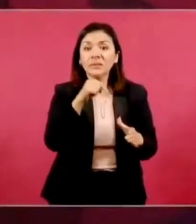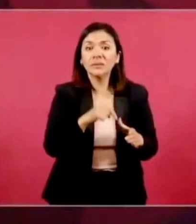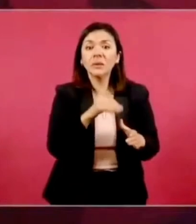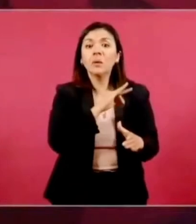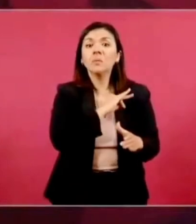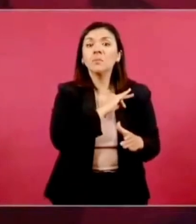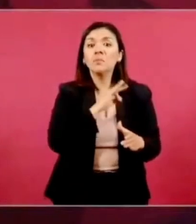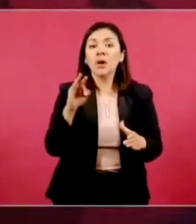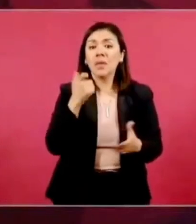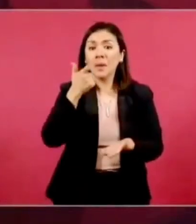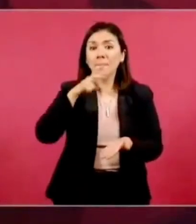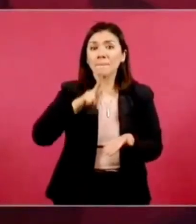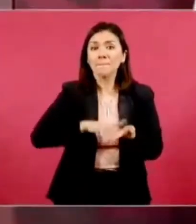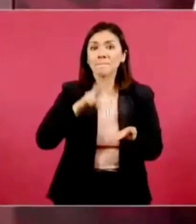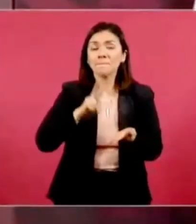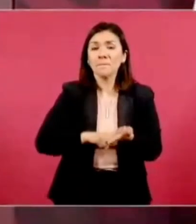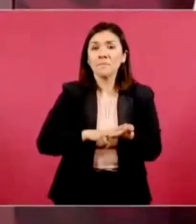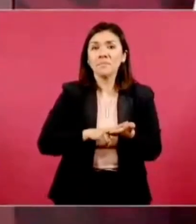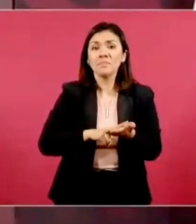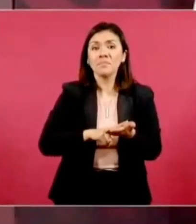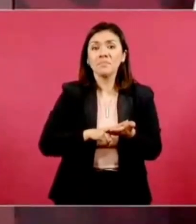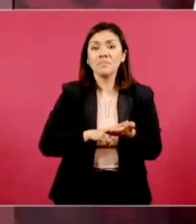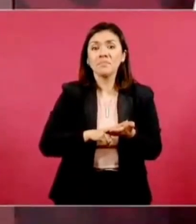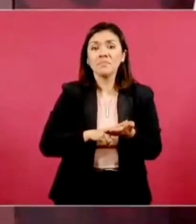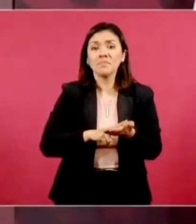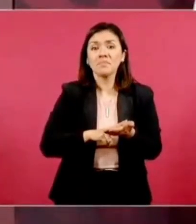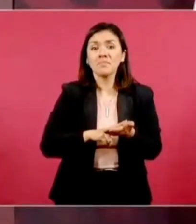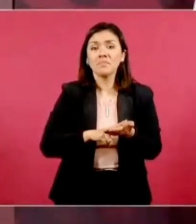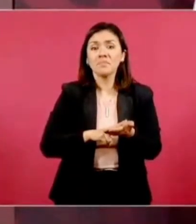va a costar cero.